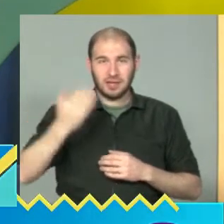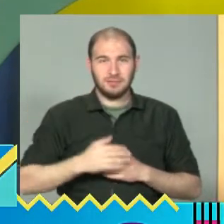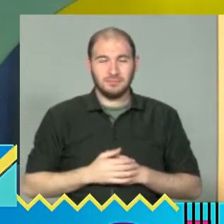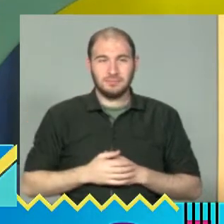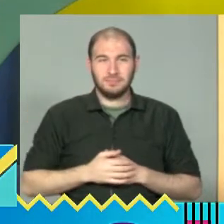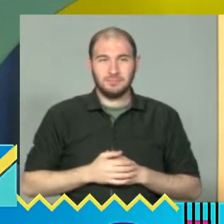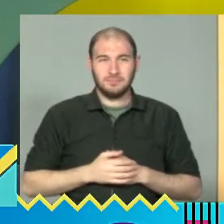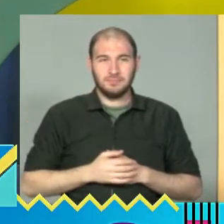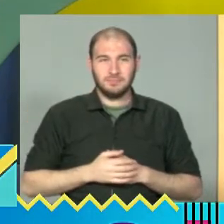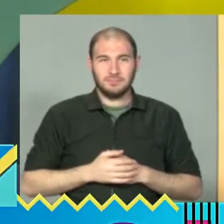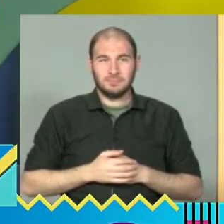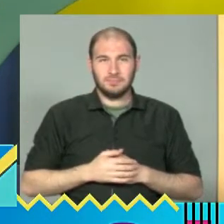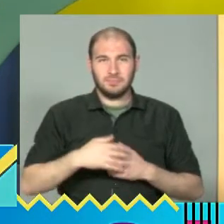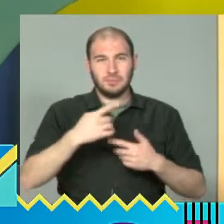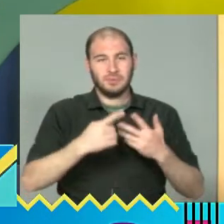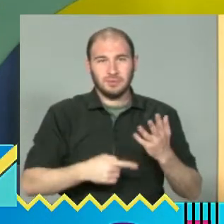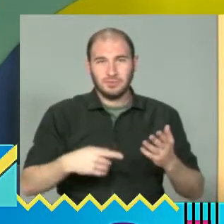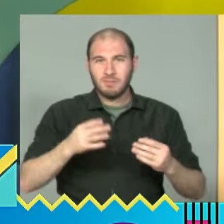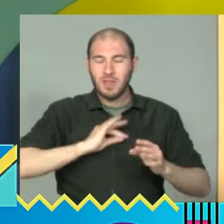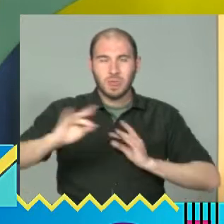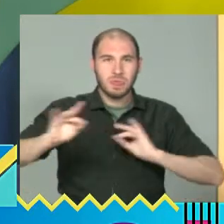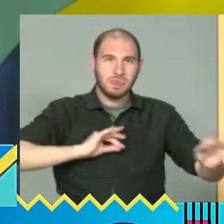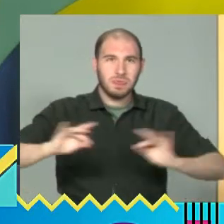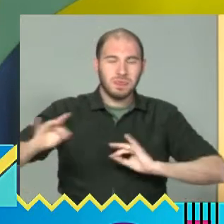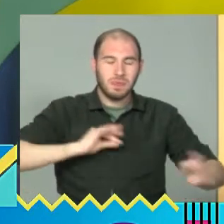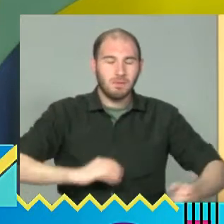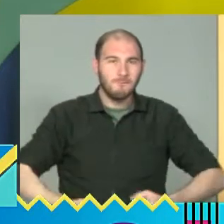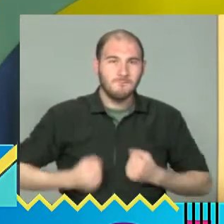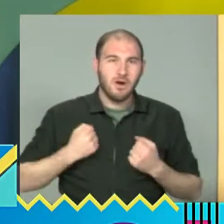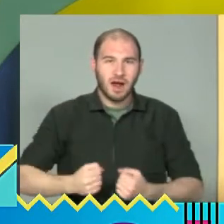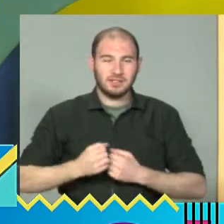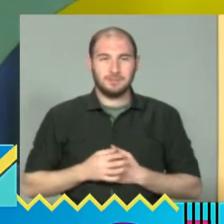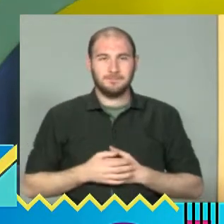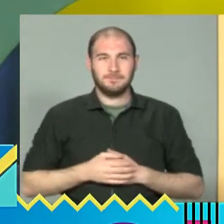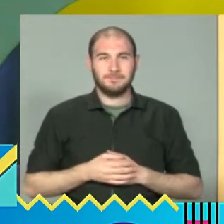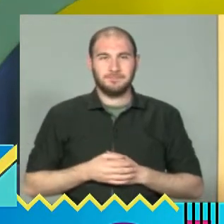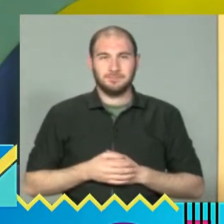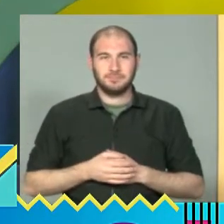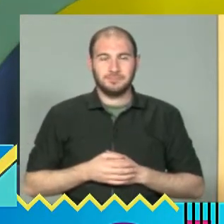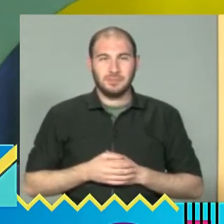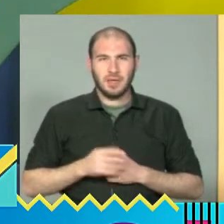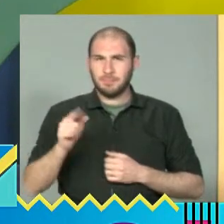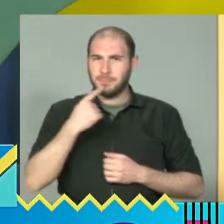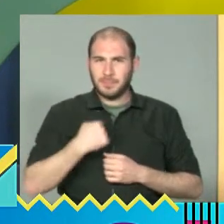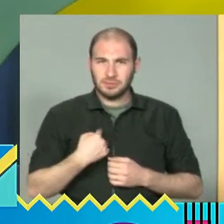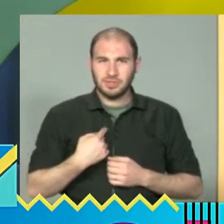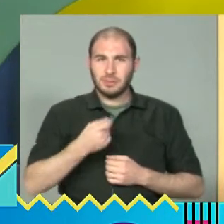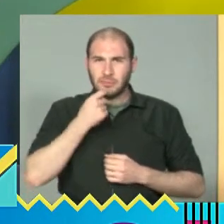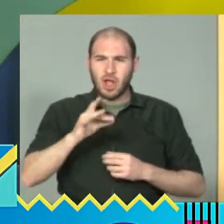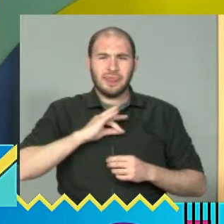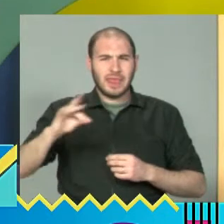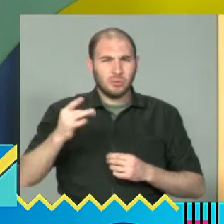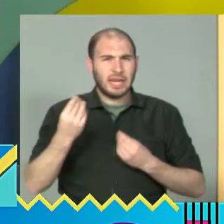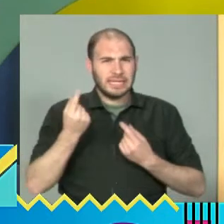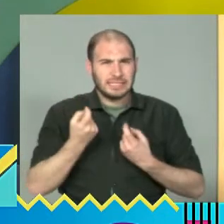demás, fue un frenesí endeudador muy fuerte. Si vos me preguntás si había que endeudarnos